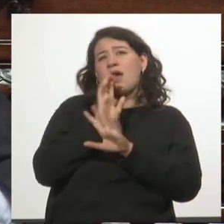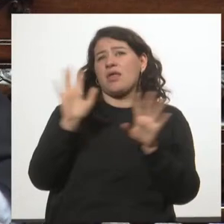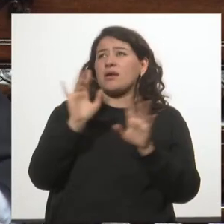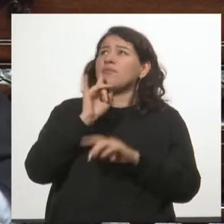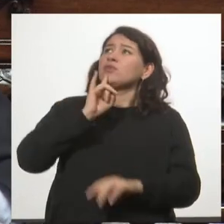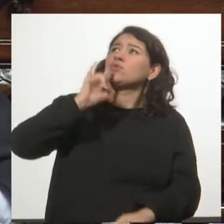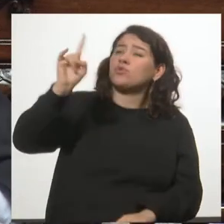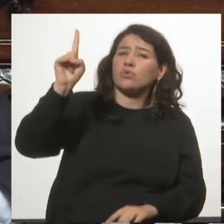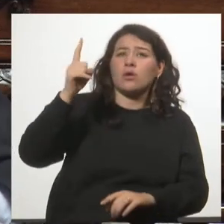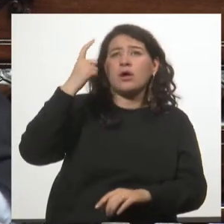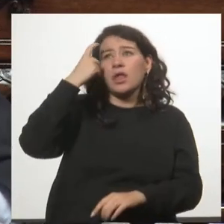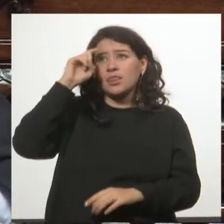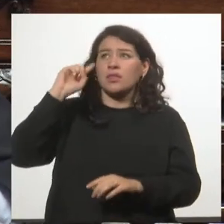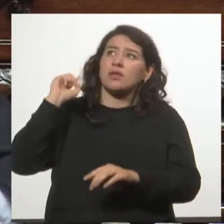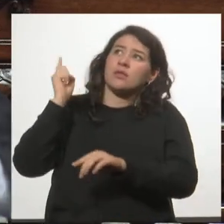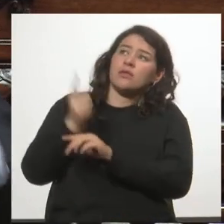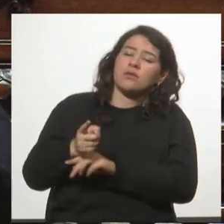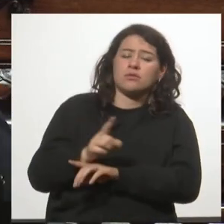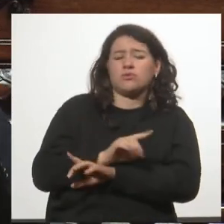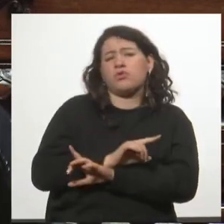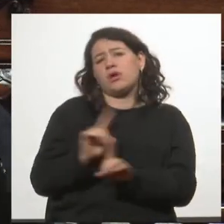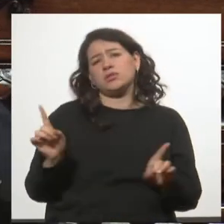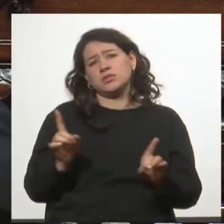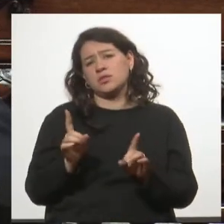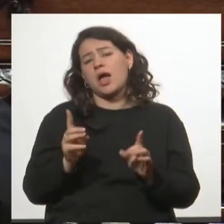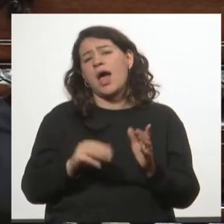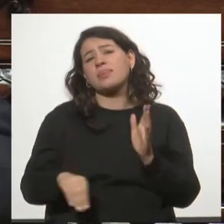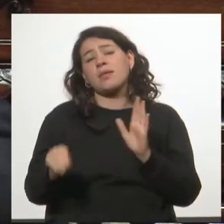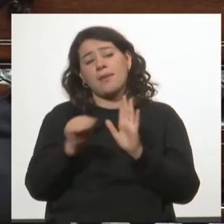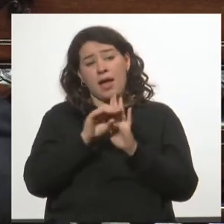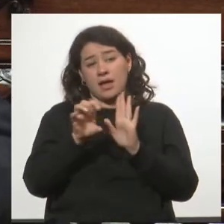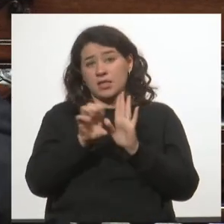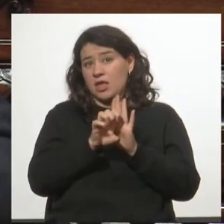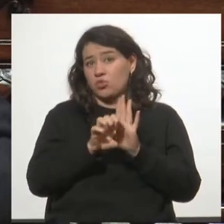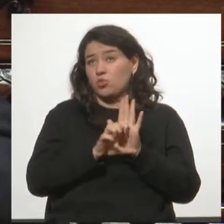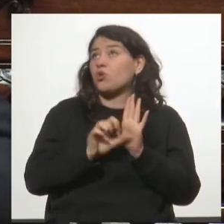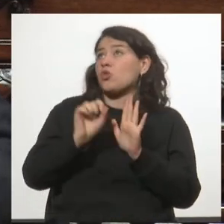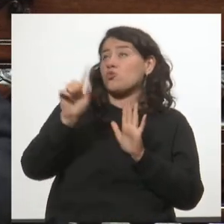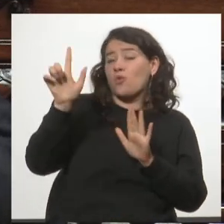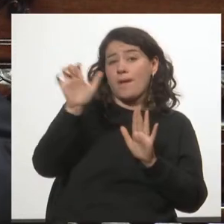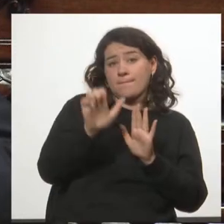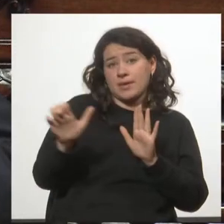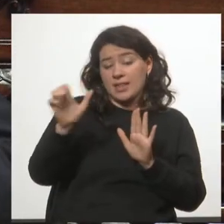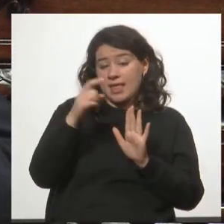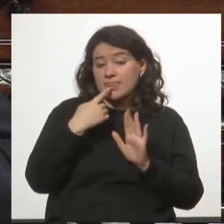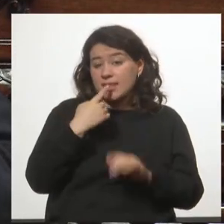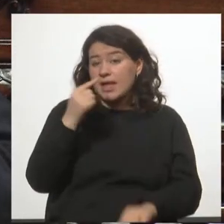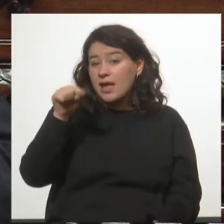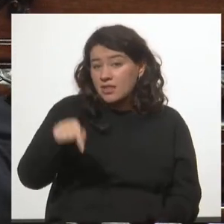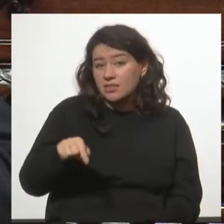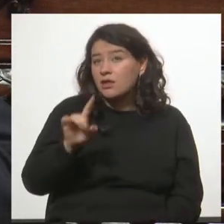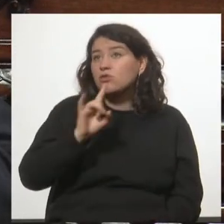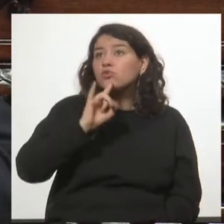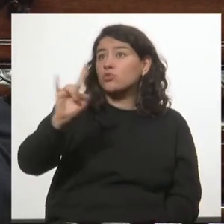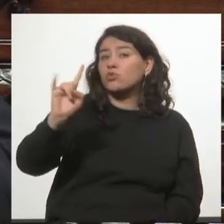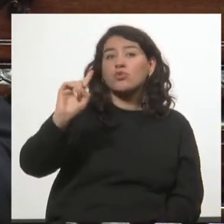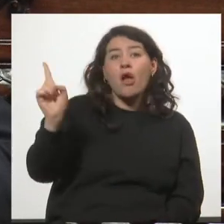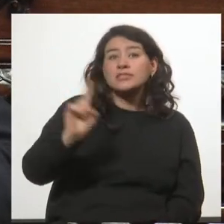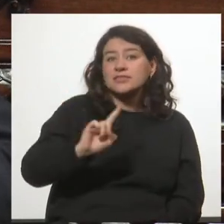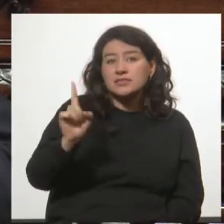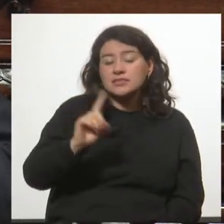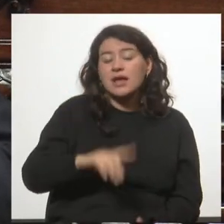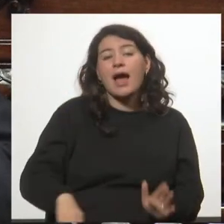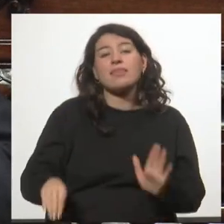giro de la empresa pero además los estatutos de la empresa dicen que este no es su giro y